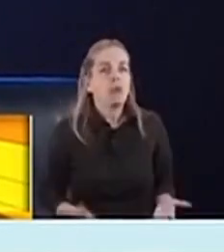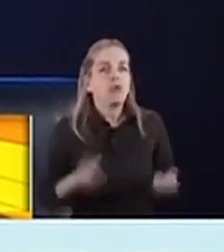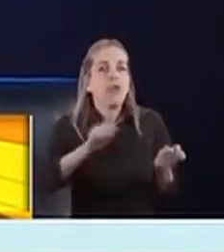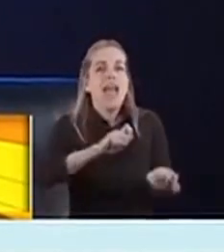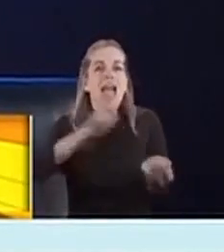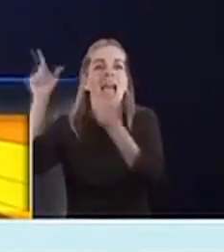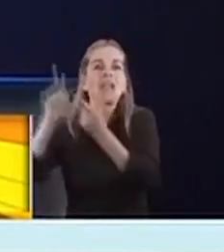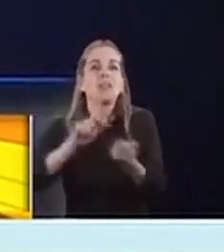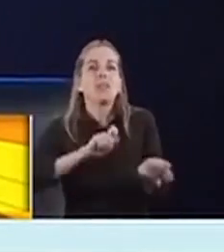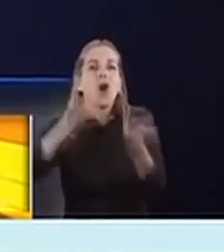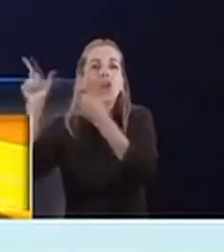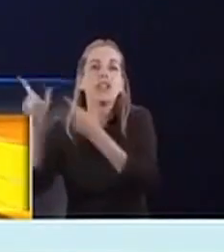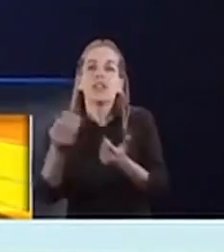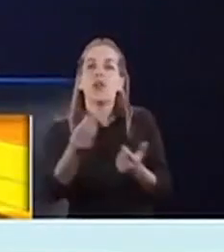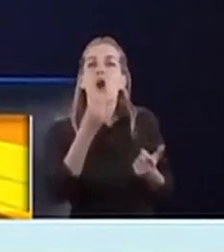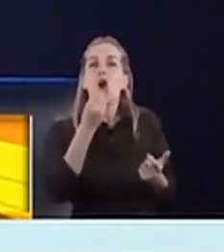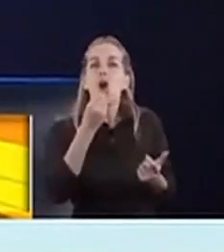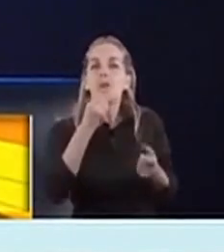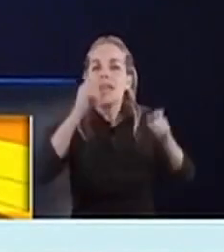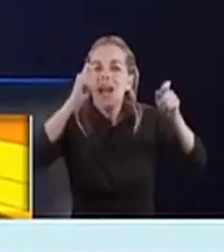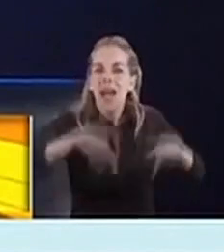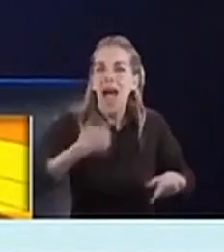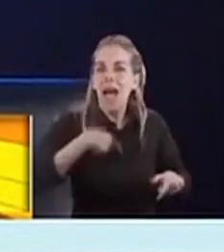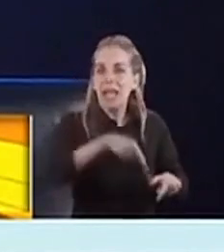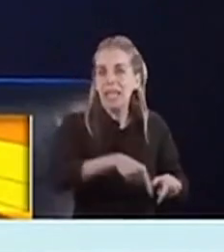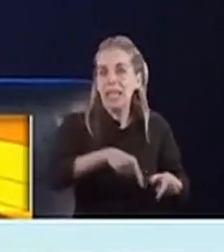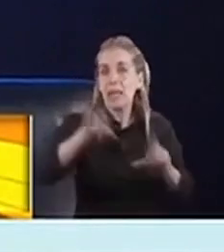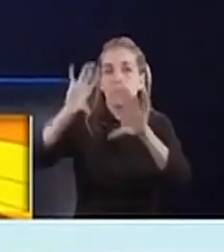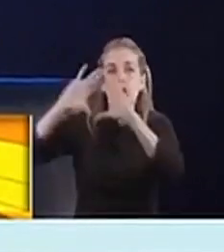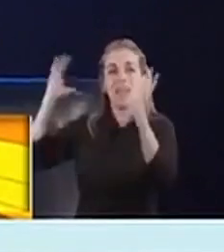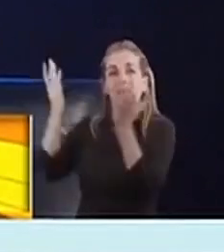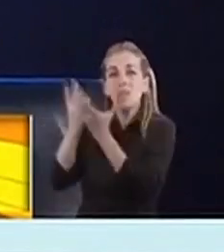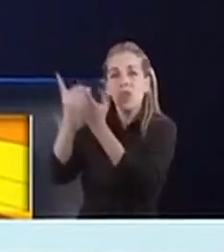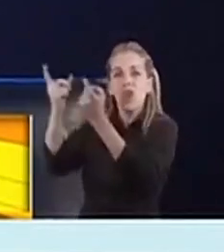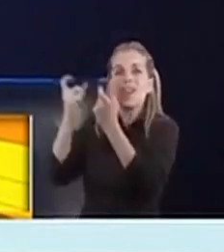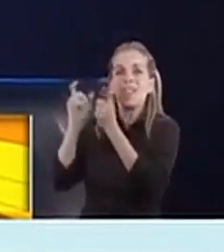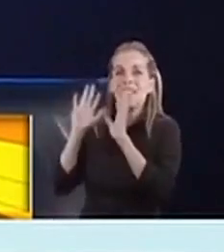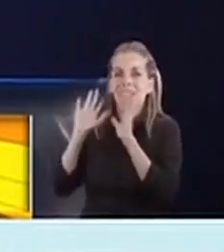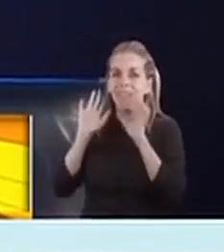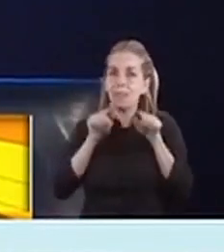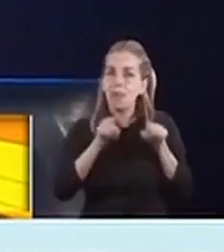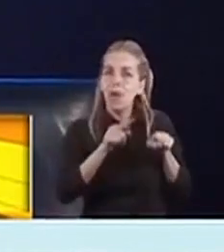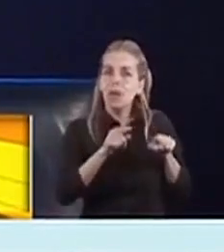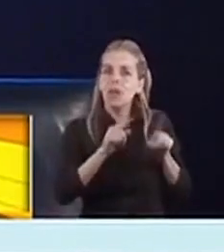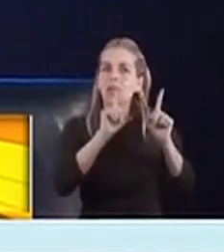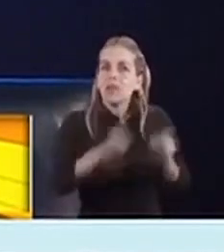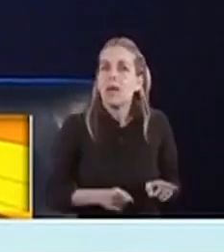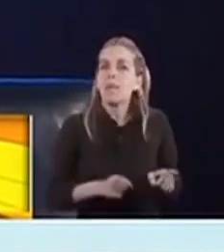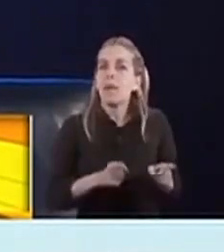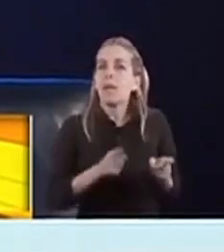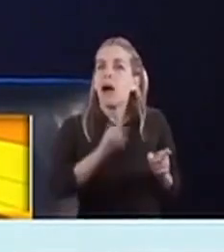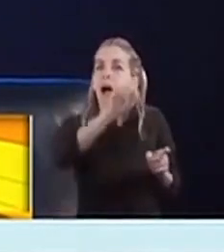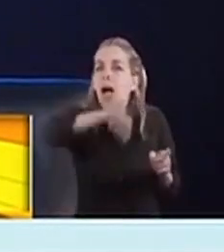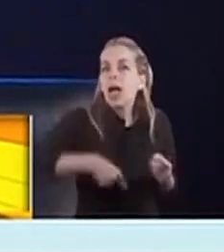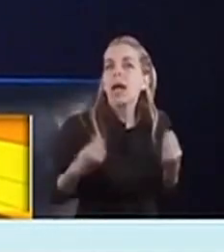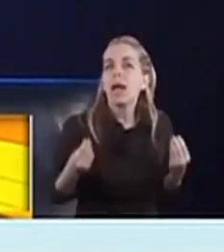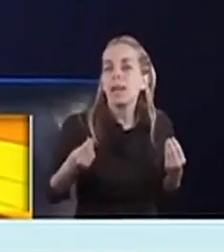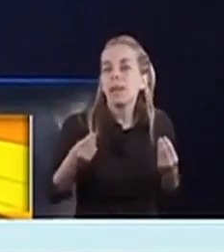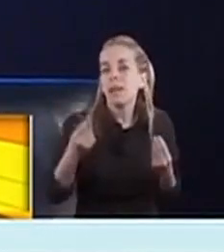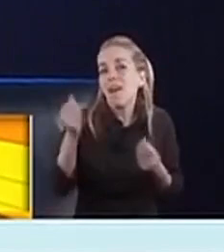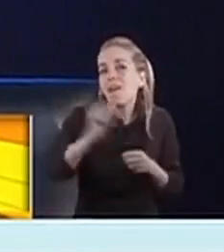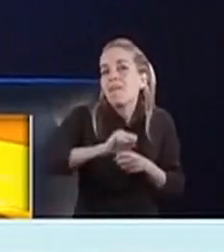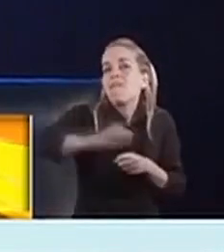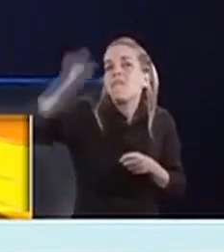de la administra yo quisiera haber escuchado cosas que le interesen a la gente qué va a pasar con la luz qué va a pasar con el gas qué va a pasar con el salario